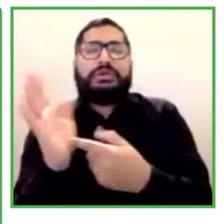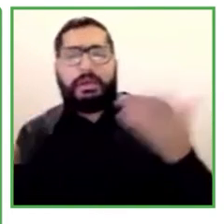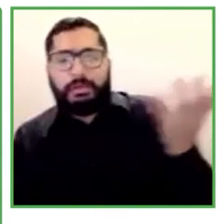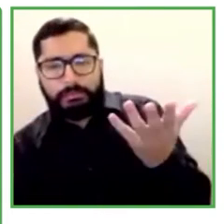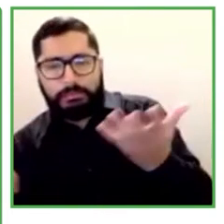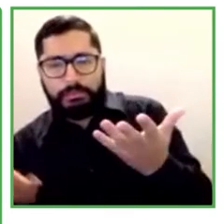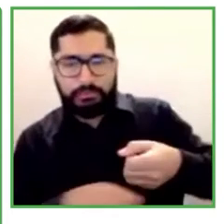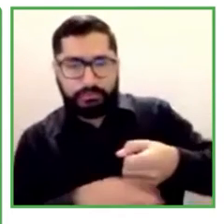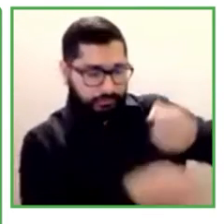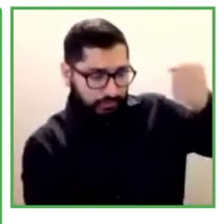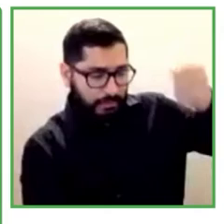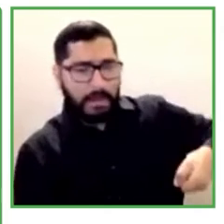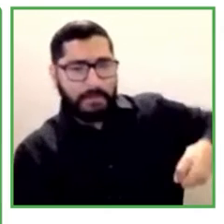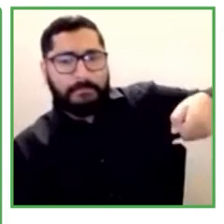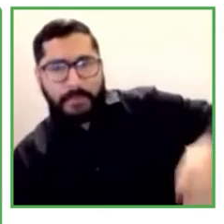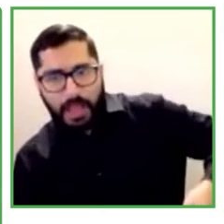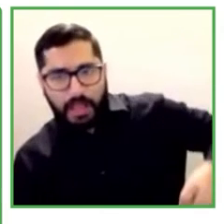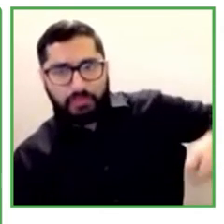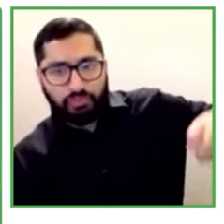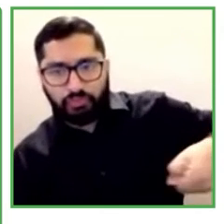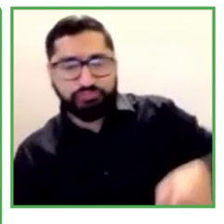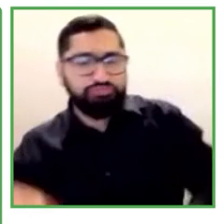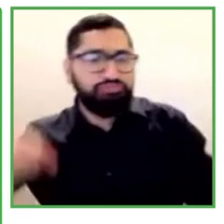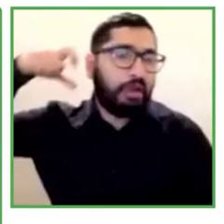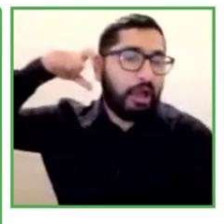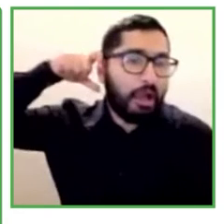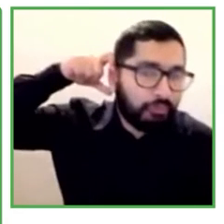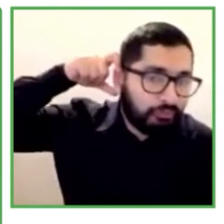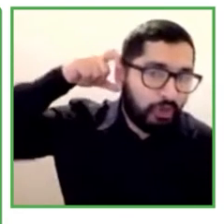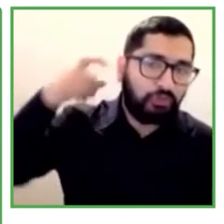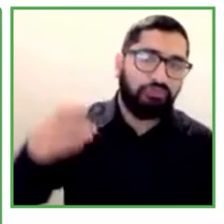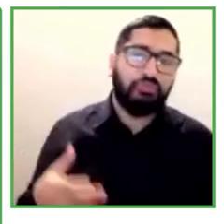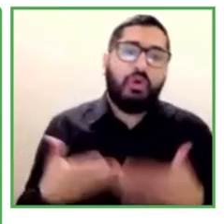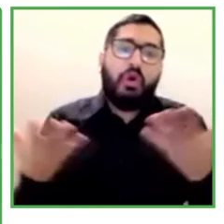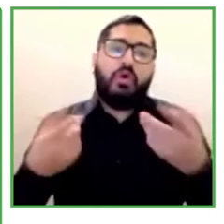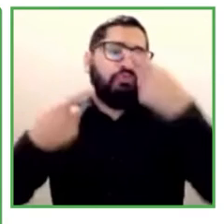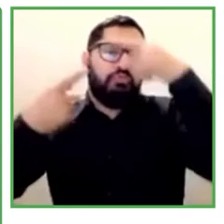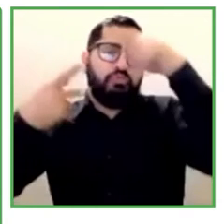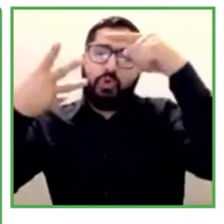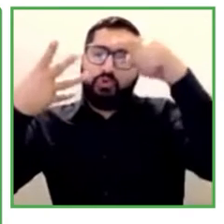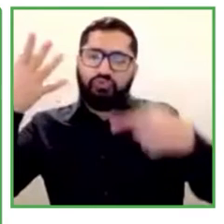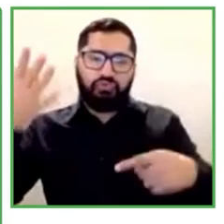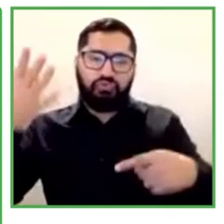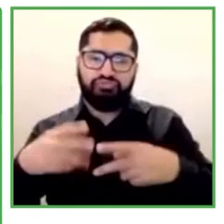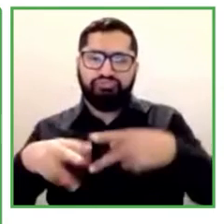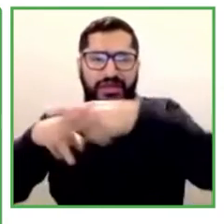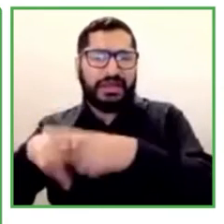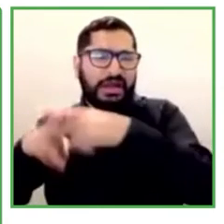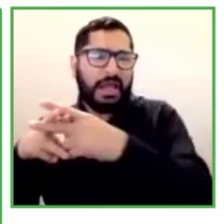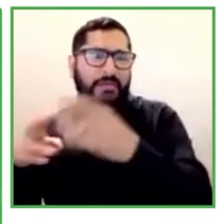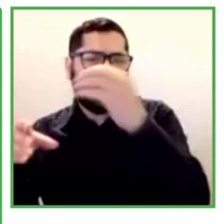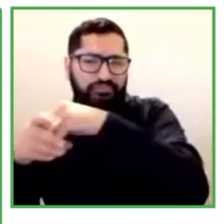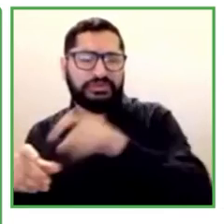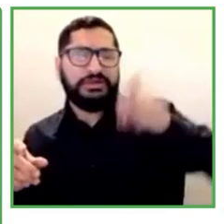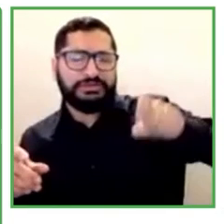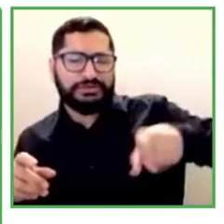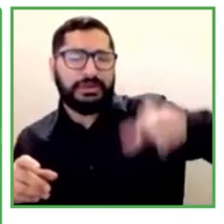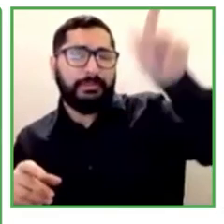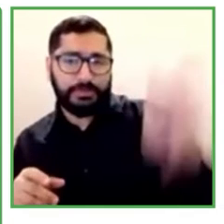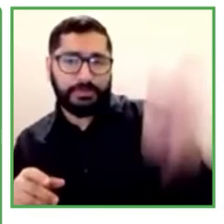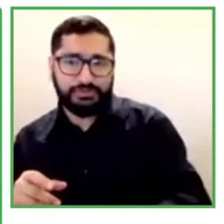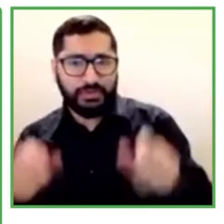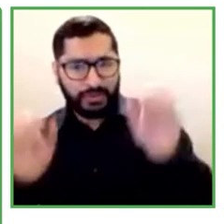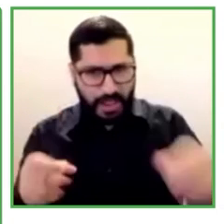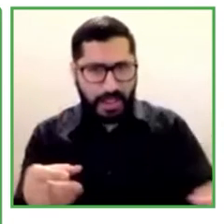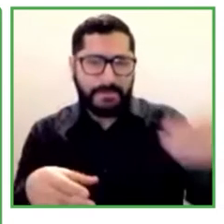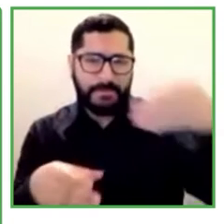otro sistema o herramienta que ellos pudieran necesitar. Por otro lado, más movilización para que ellos tuvieran un apoyo mensual